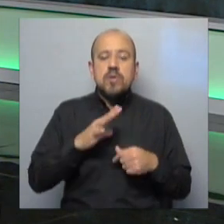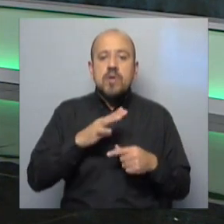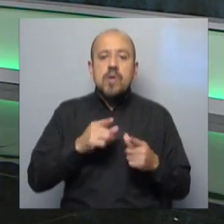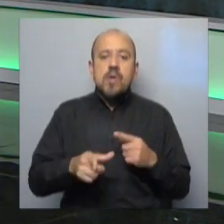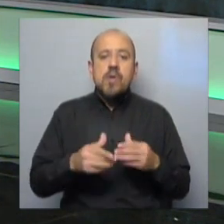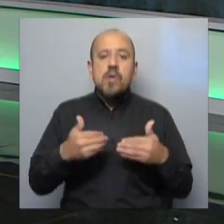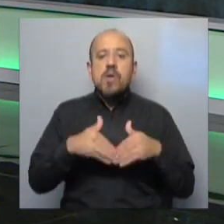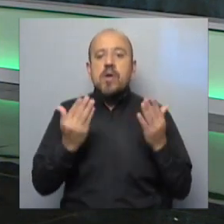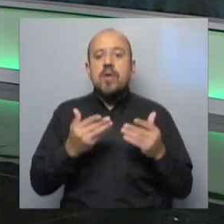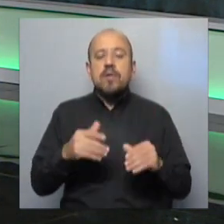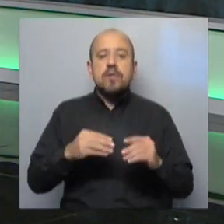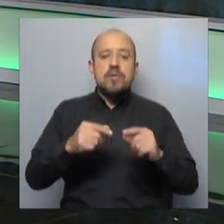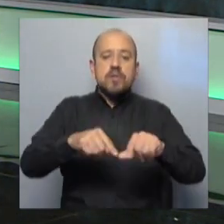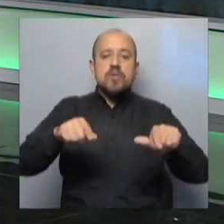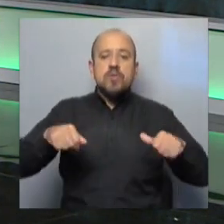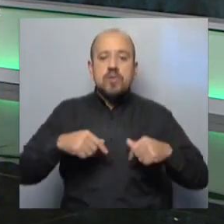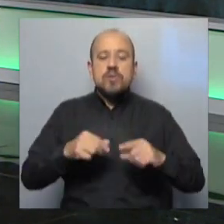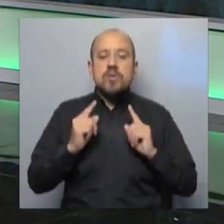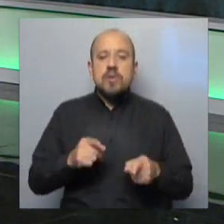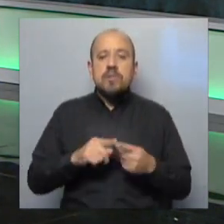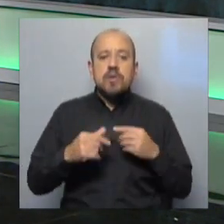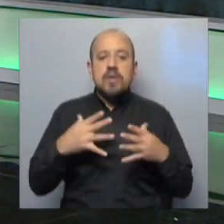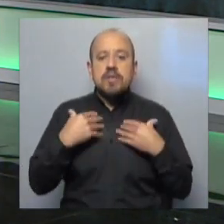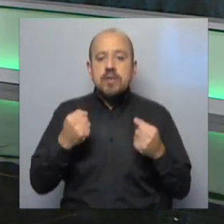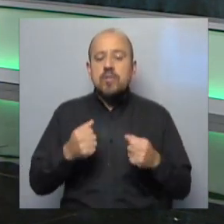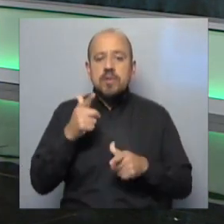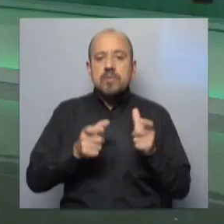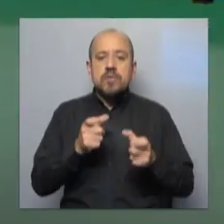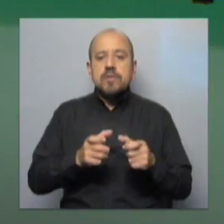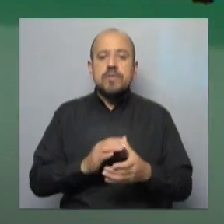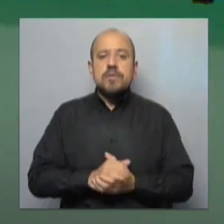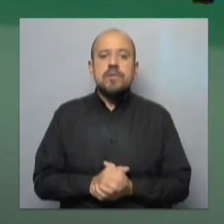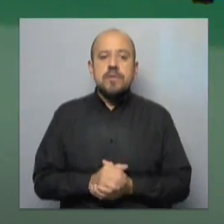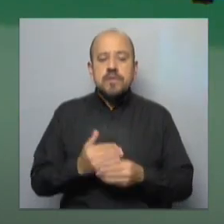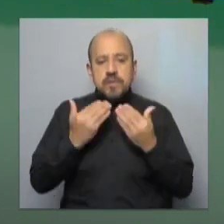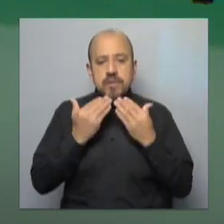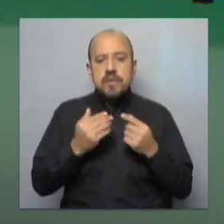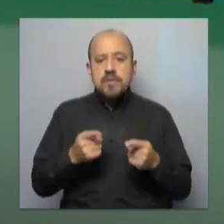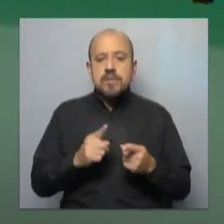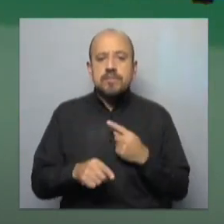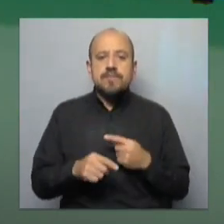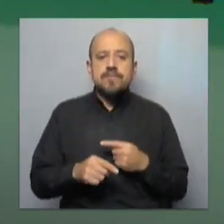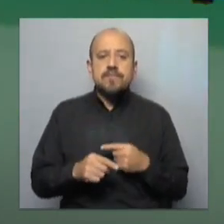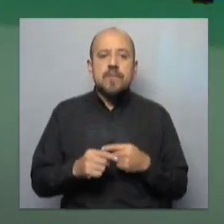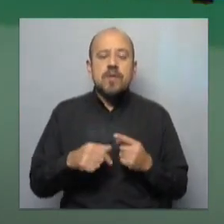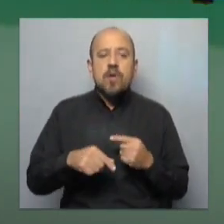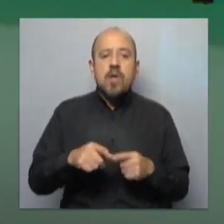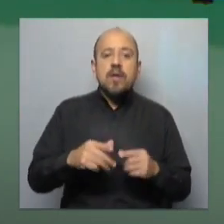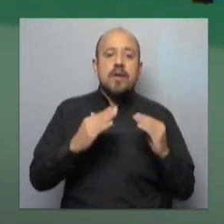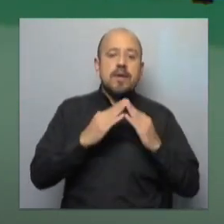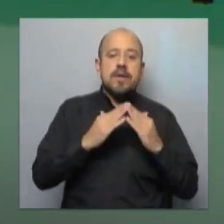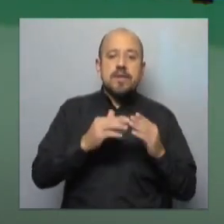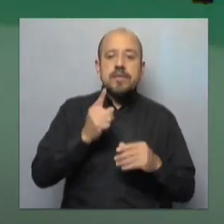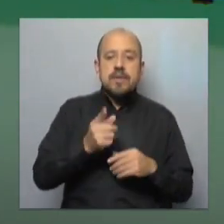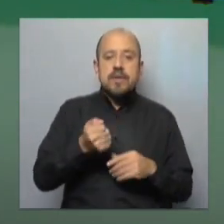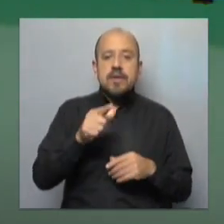nuestro suelo y que está afectando también gravemente la salud de las personas gracias jurí por ese adelanto el cierre de casa de galicia por por